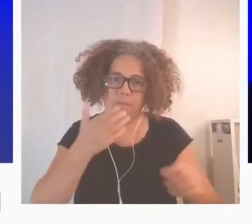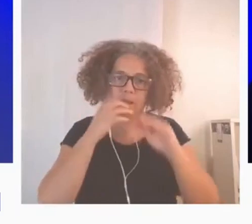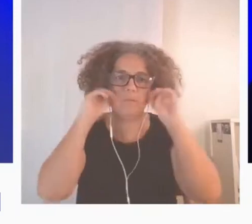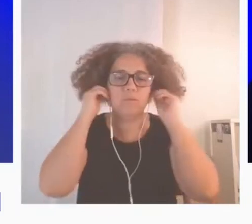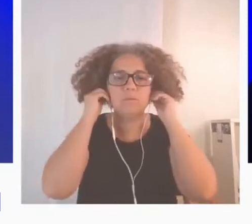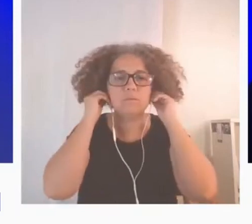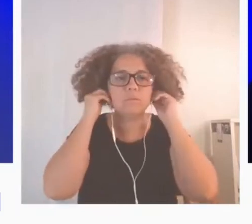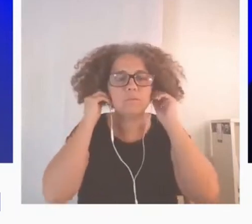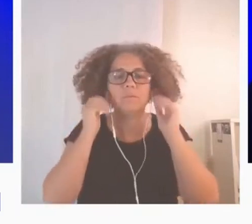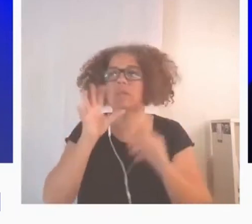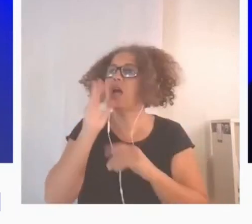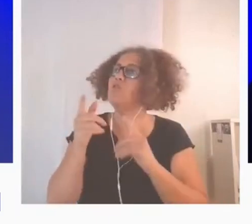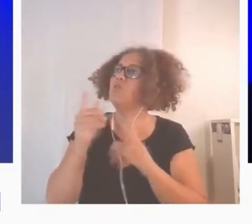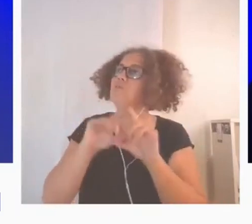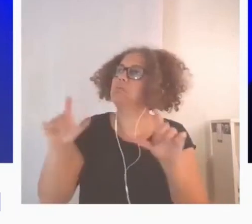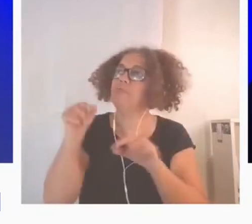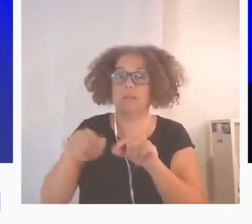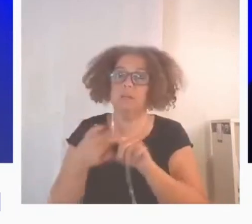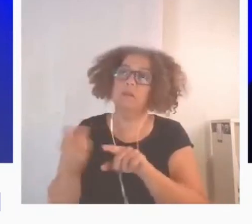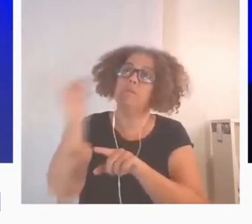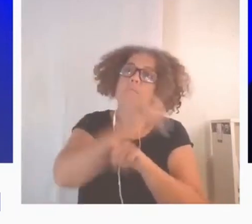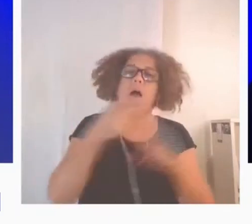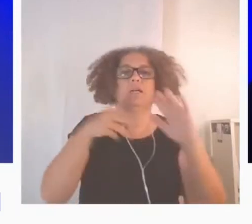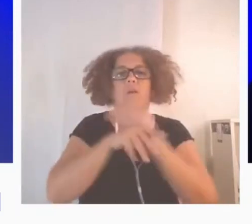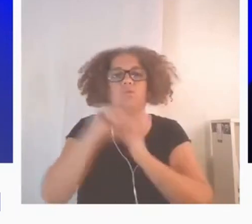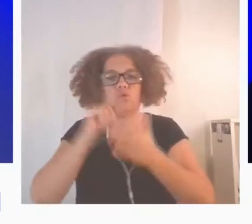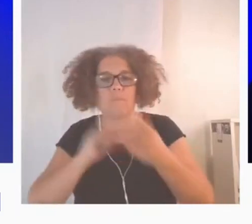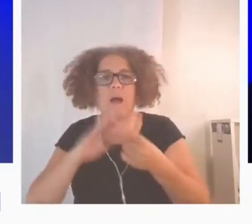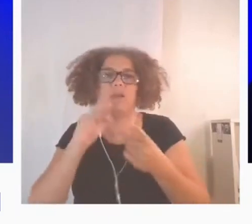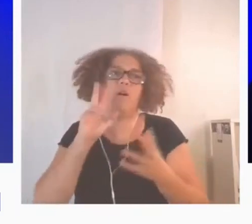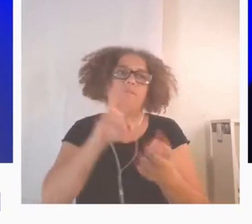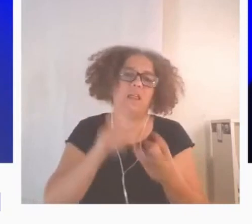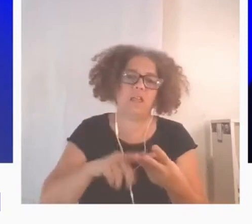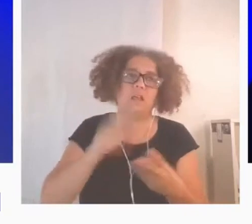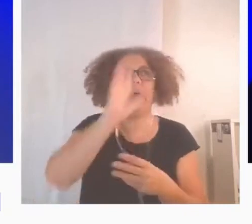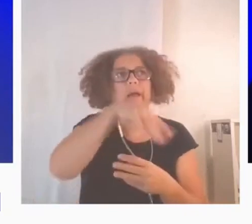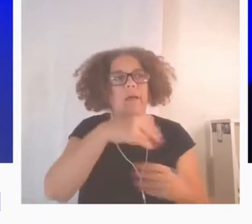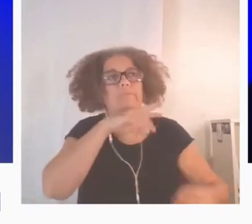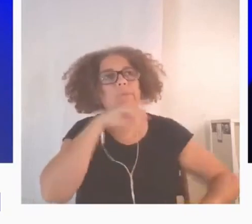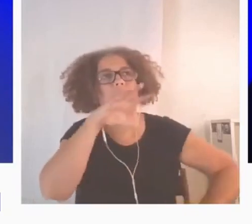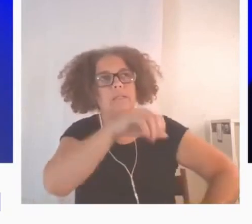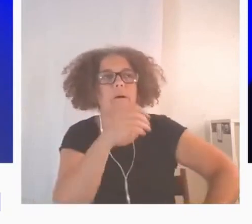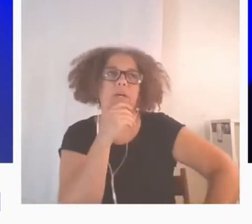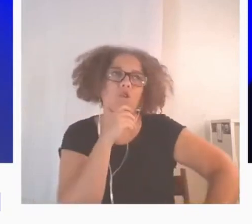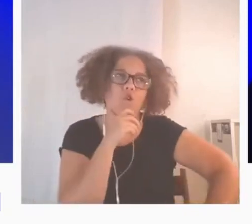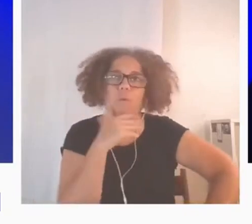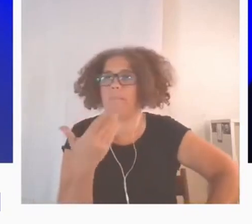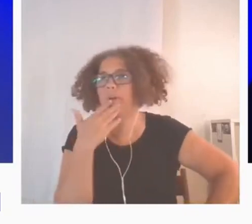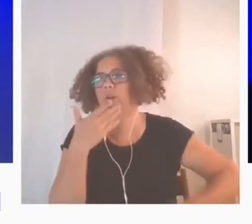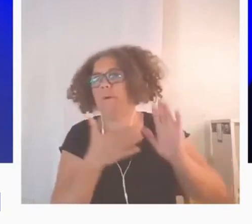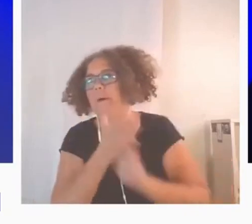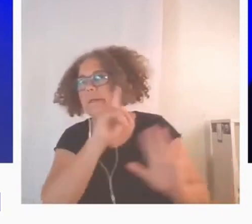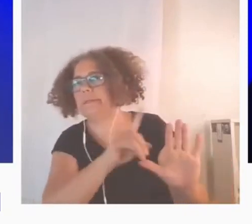¿por qué tengo que acudir a mi empresa, recursos humanos, financieros o asistan? Oye, resérvame, me espero, no, se va a las 6, la